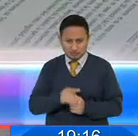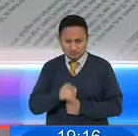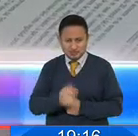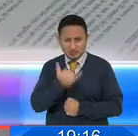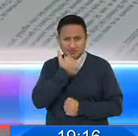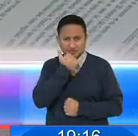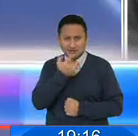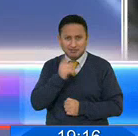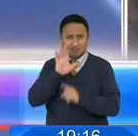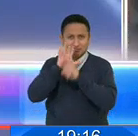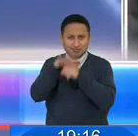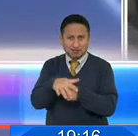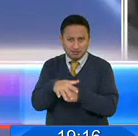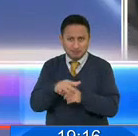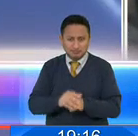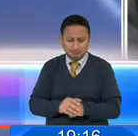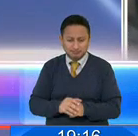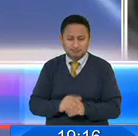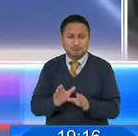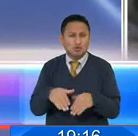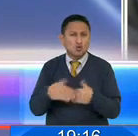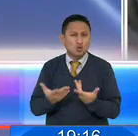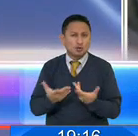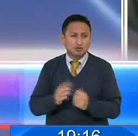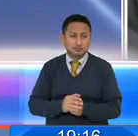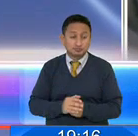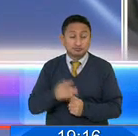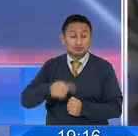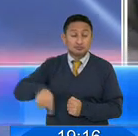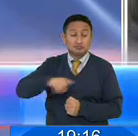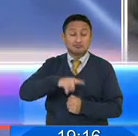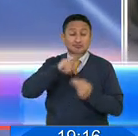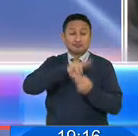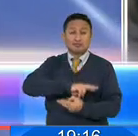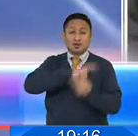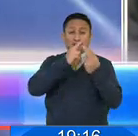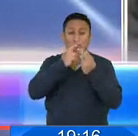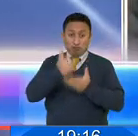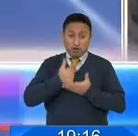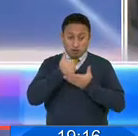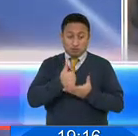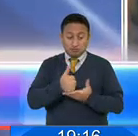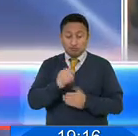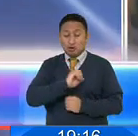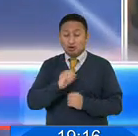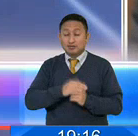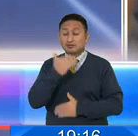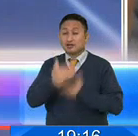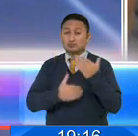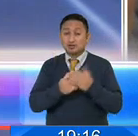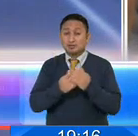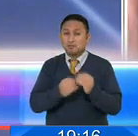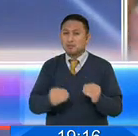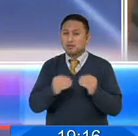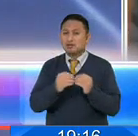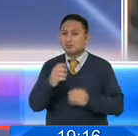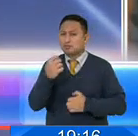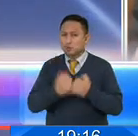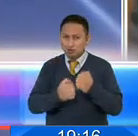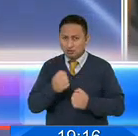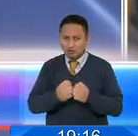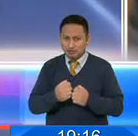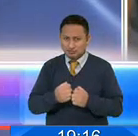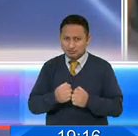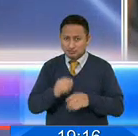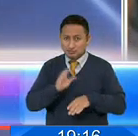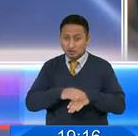discriminatorios. ¿Cuál es el camino más rápido? ¿Si una reforma al reglamento va a ayudar o por el contrario va a generar un problema adicional por una demora